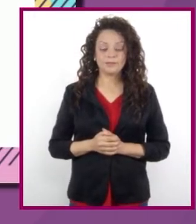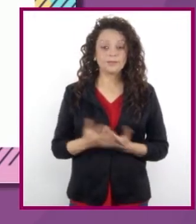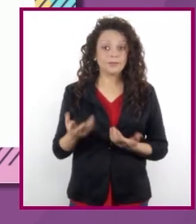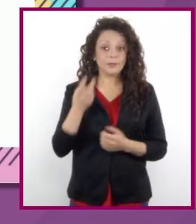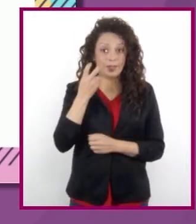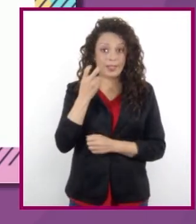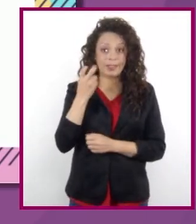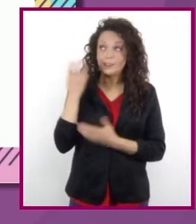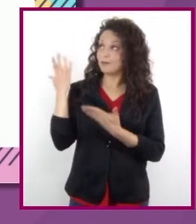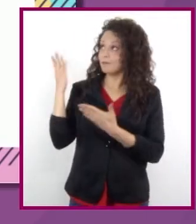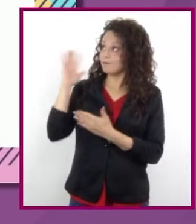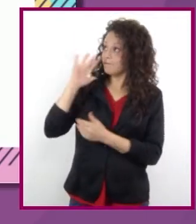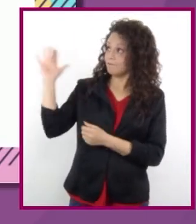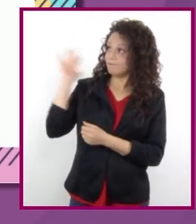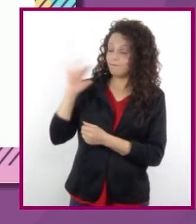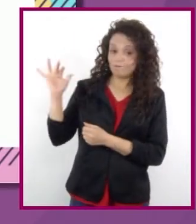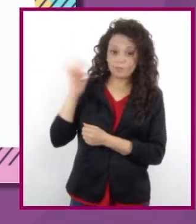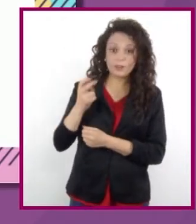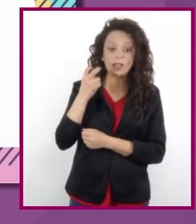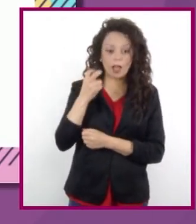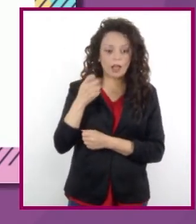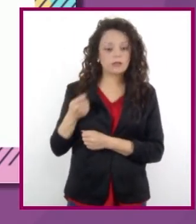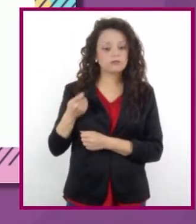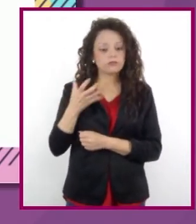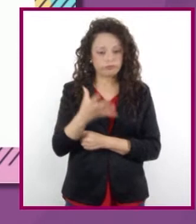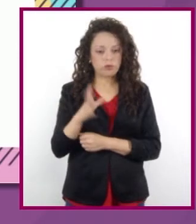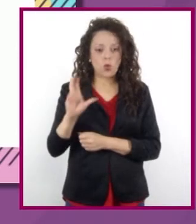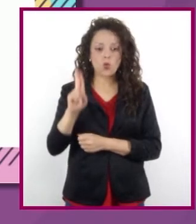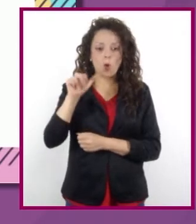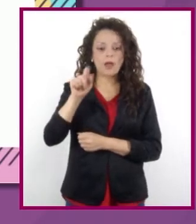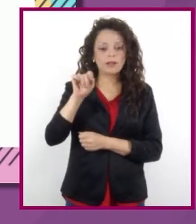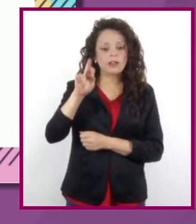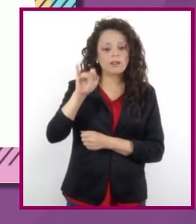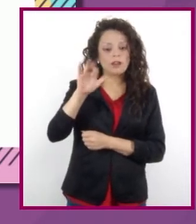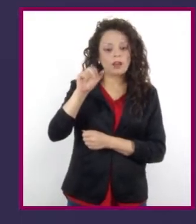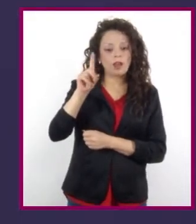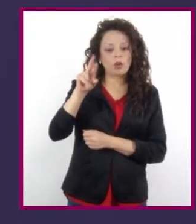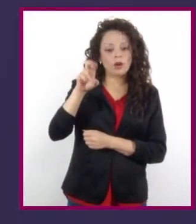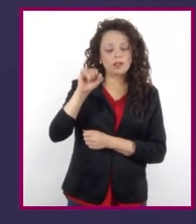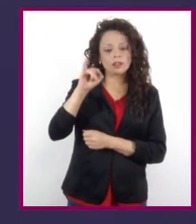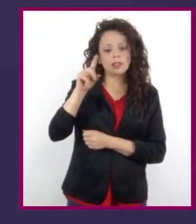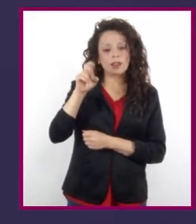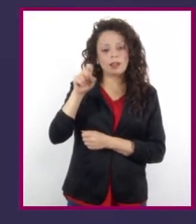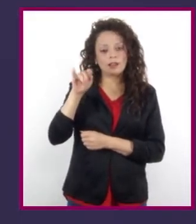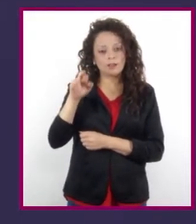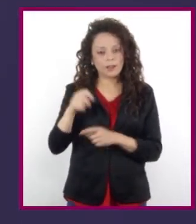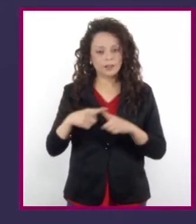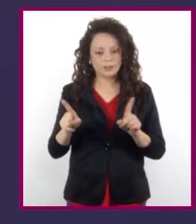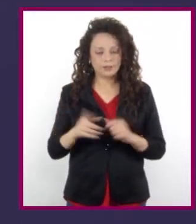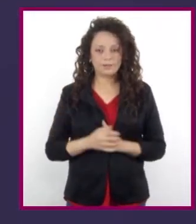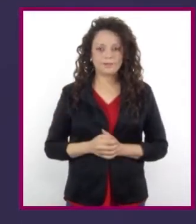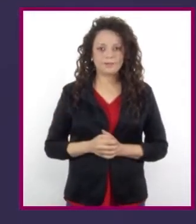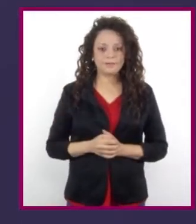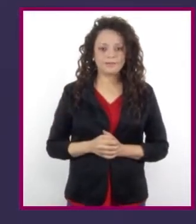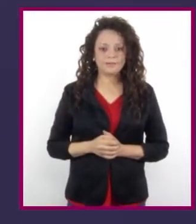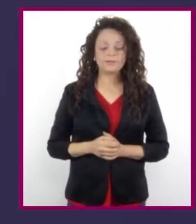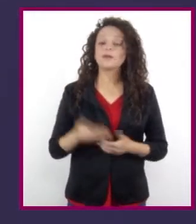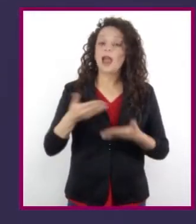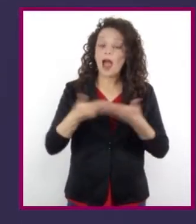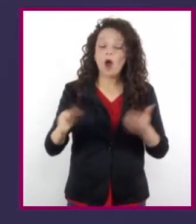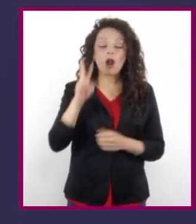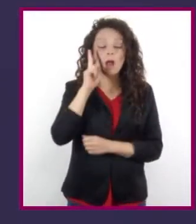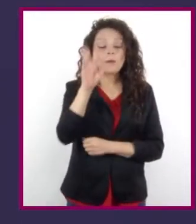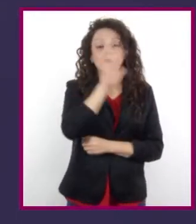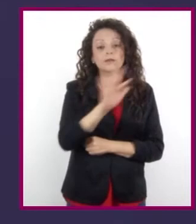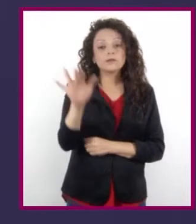cualquiera, bastante, demasiado, algo, nada. Ahora leamos el siguiente